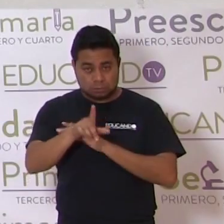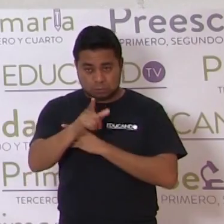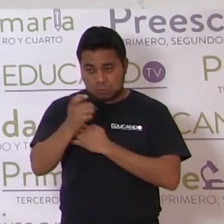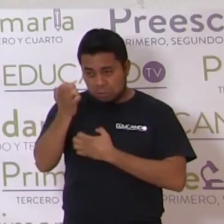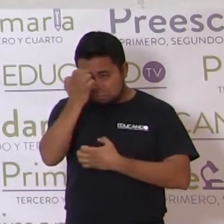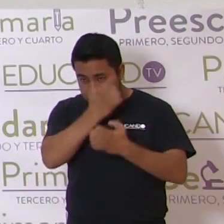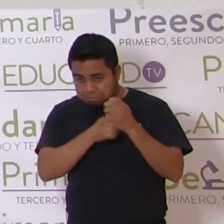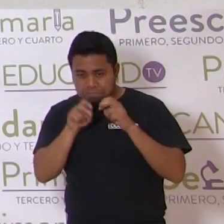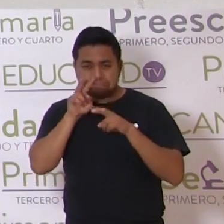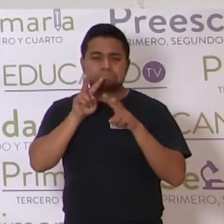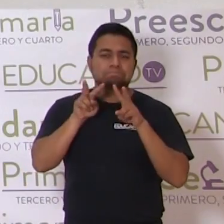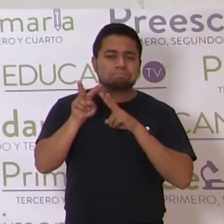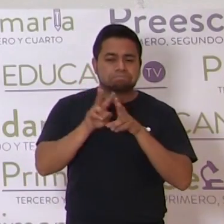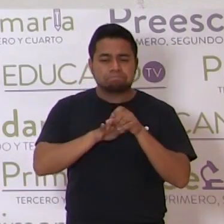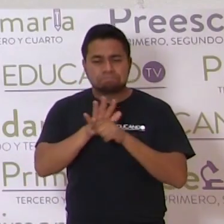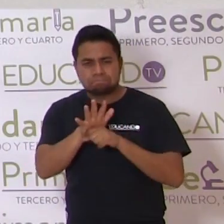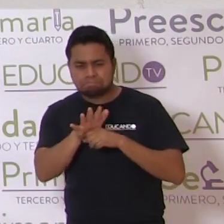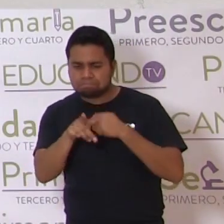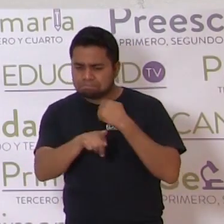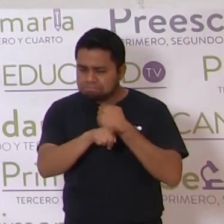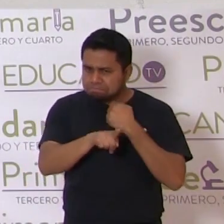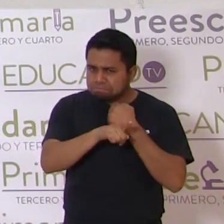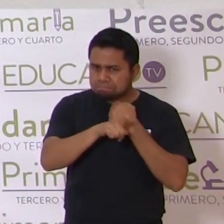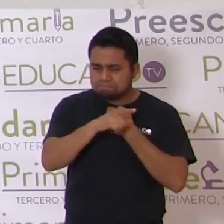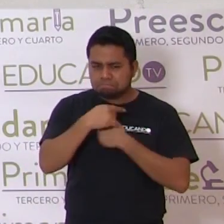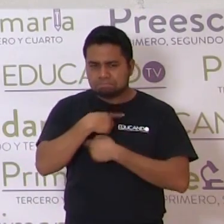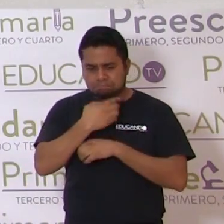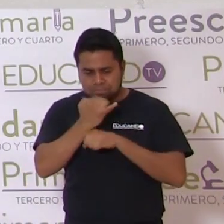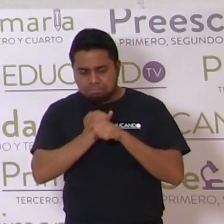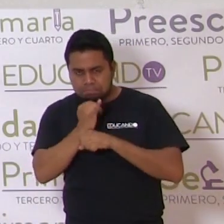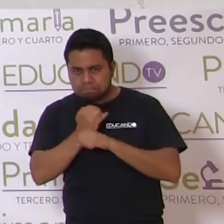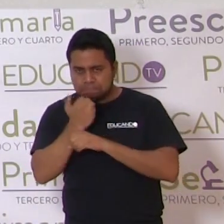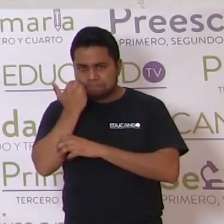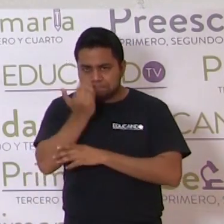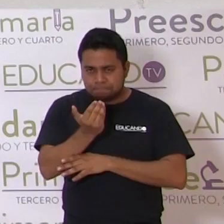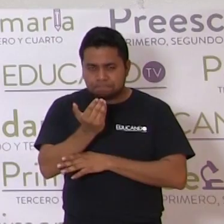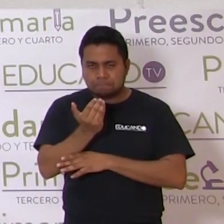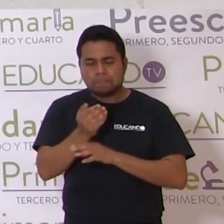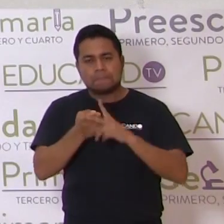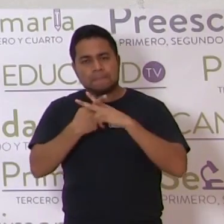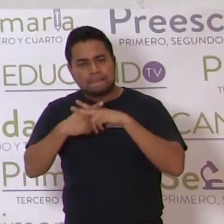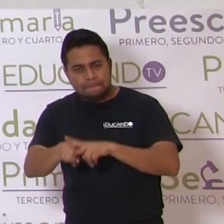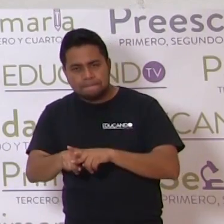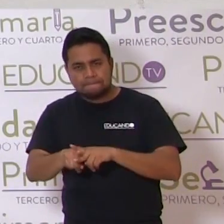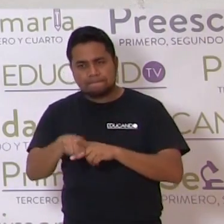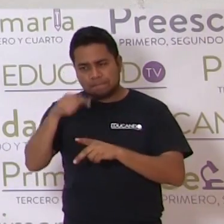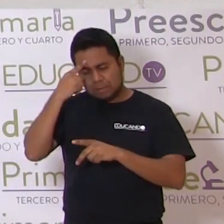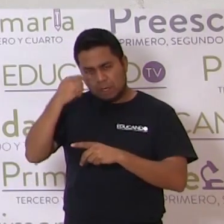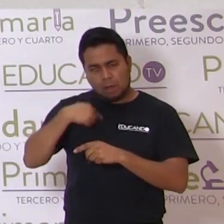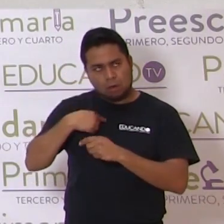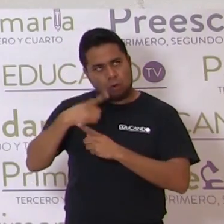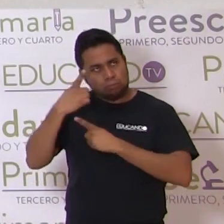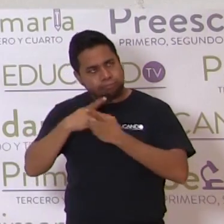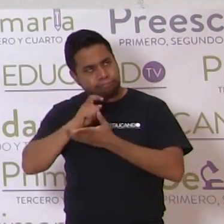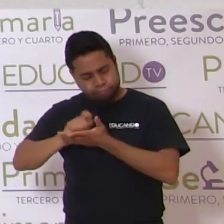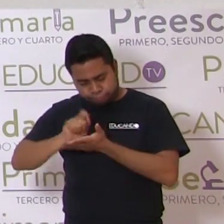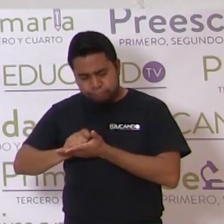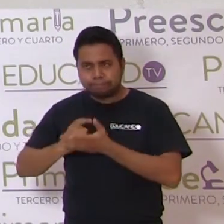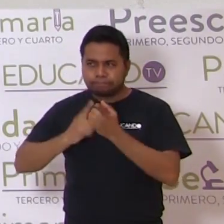observamos esta problemática, nosotros empezamos a hacernos preguntas. Por